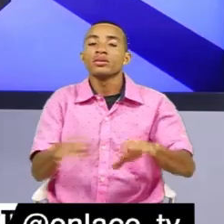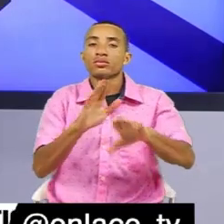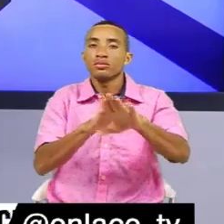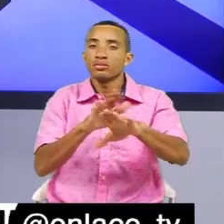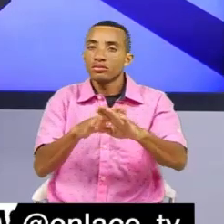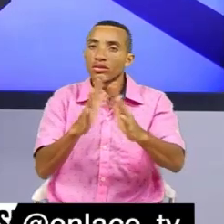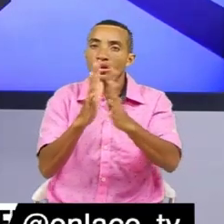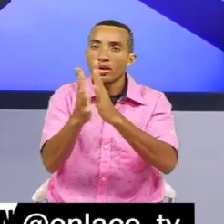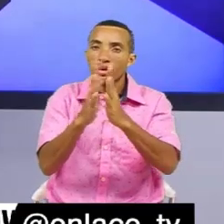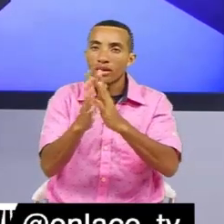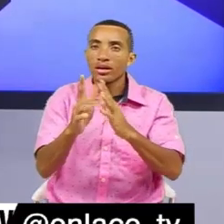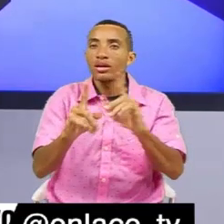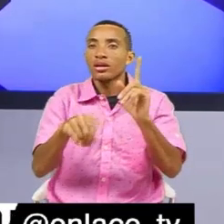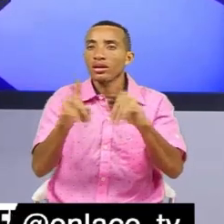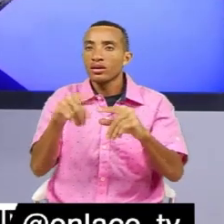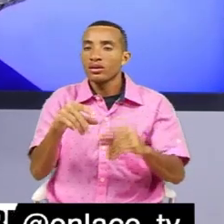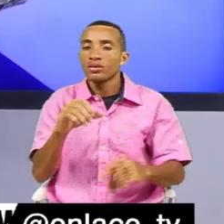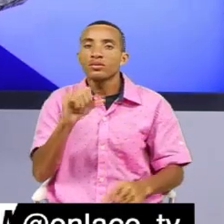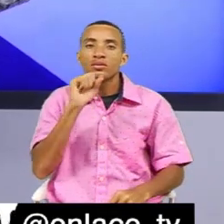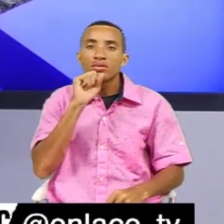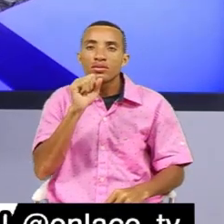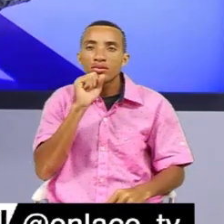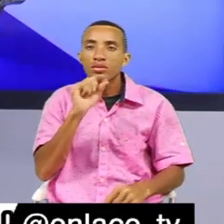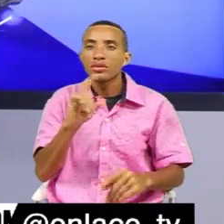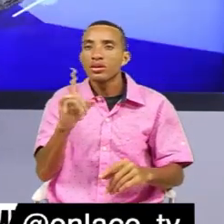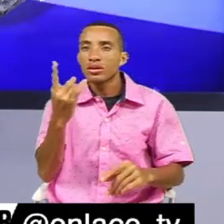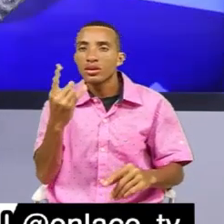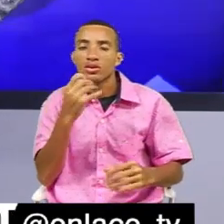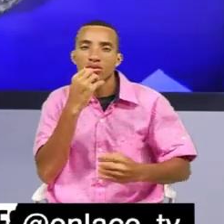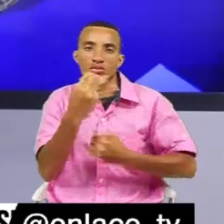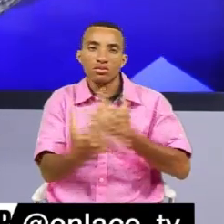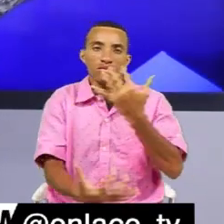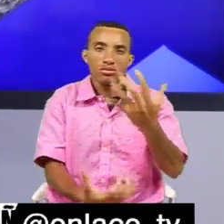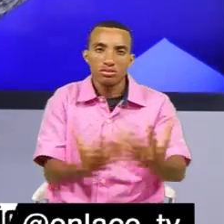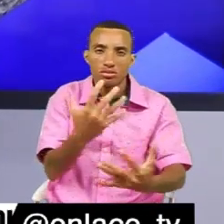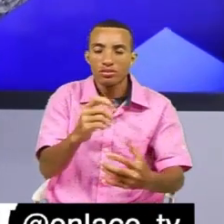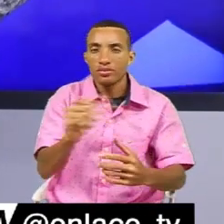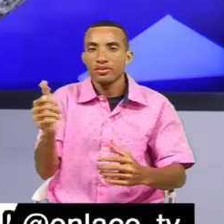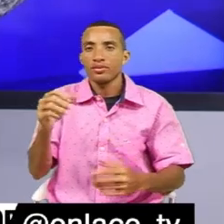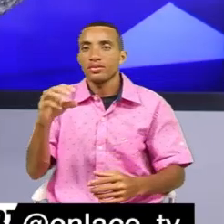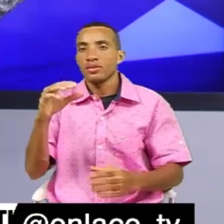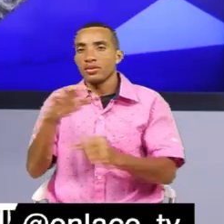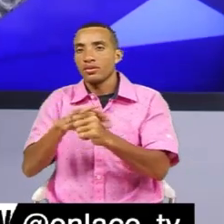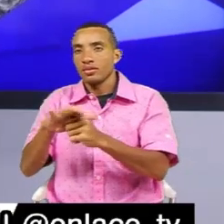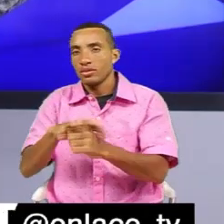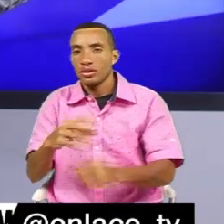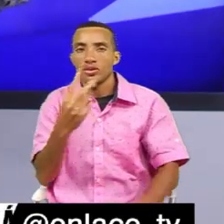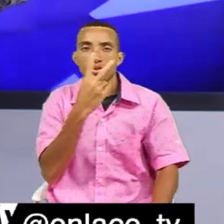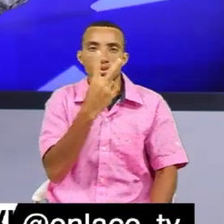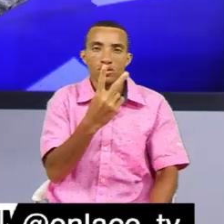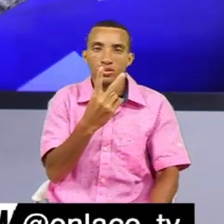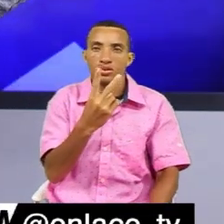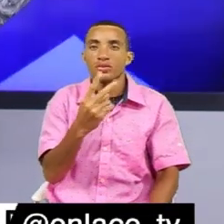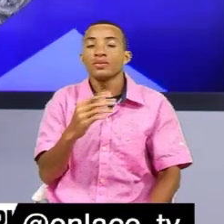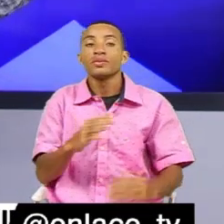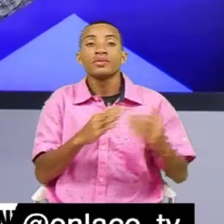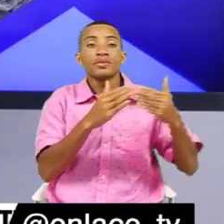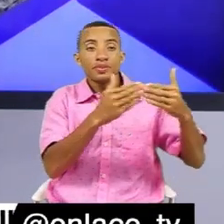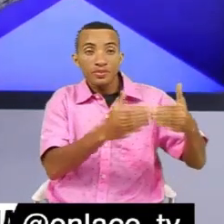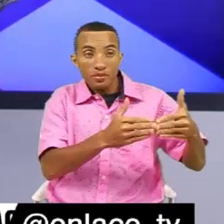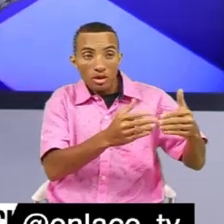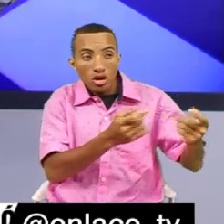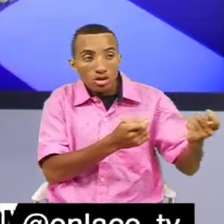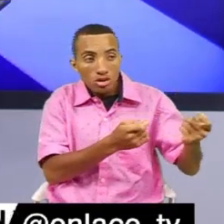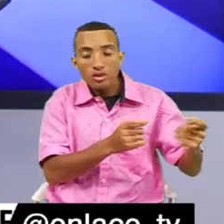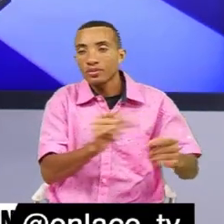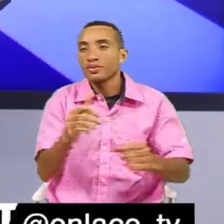2 conflagraciones que en Barranca Bermeja se registraron en las últimas horas, una en Minas del Paraíso y otra en el sector del Muelle por Fortuna, siendo